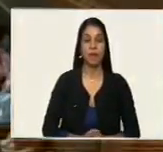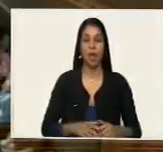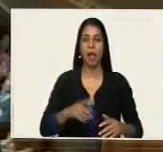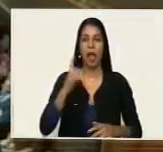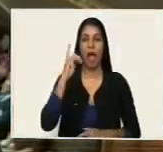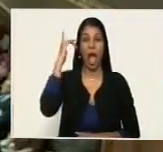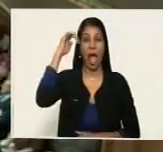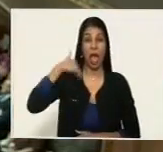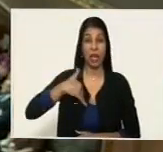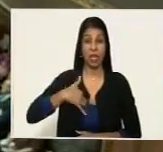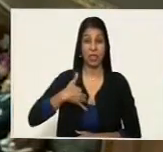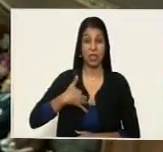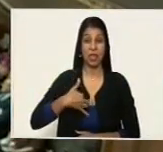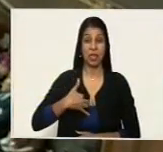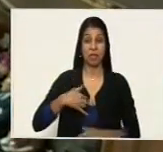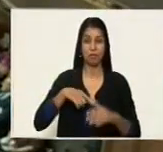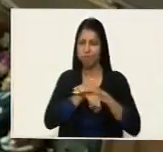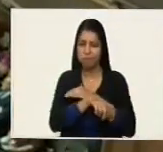Argentina.